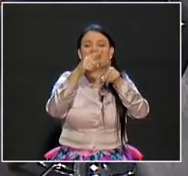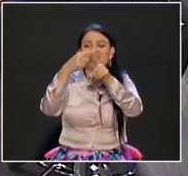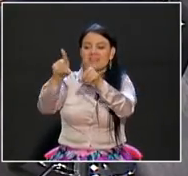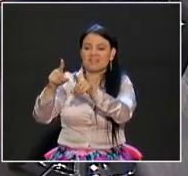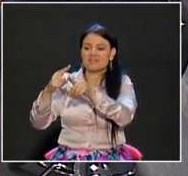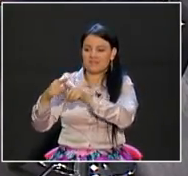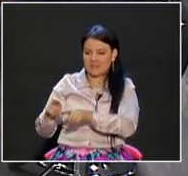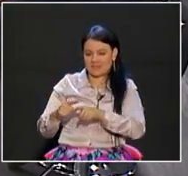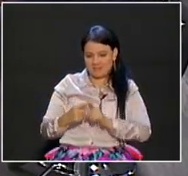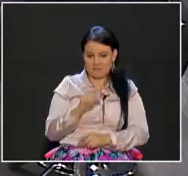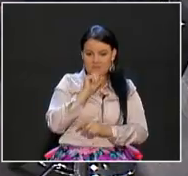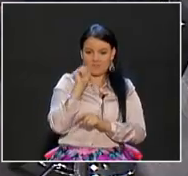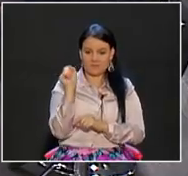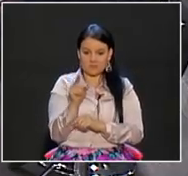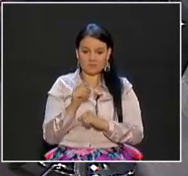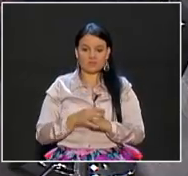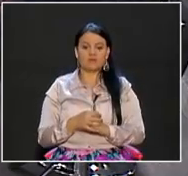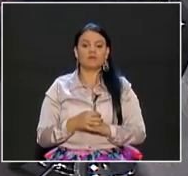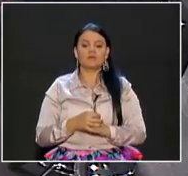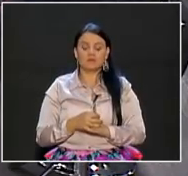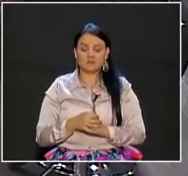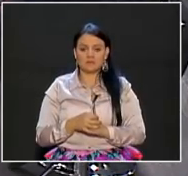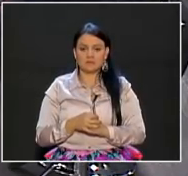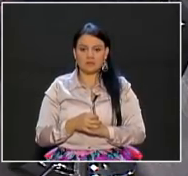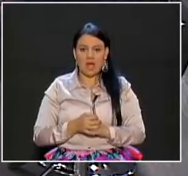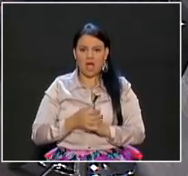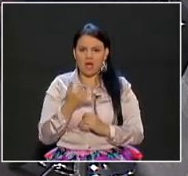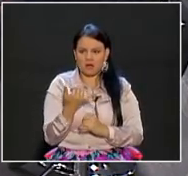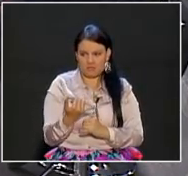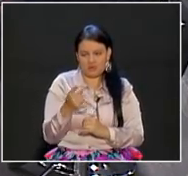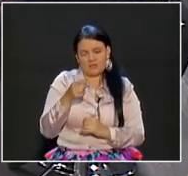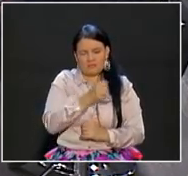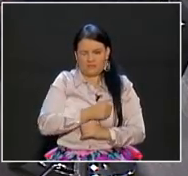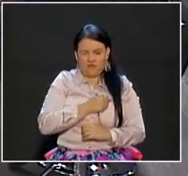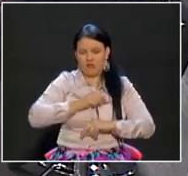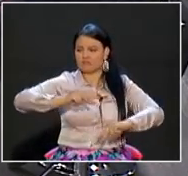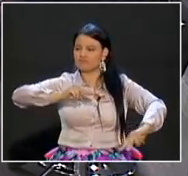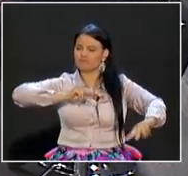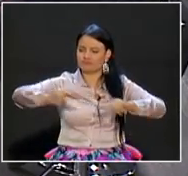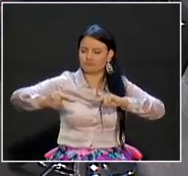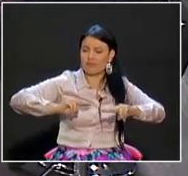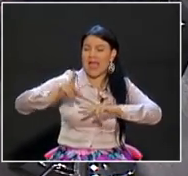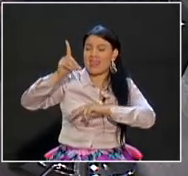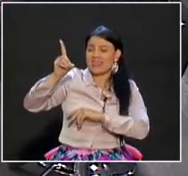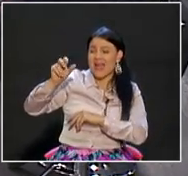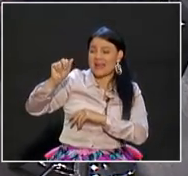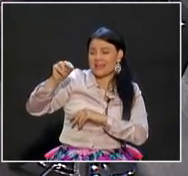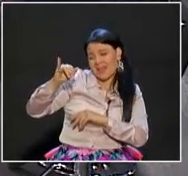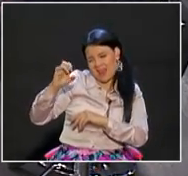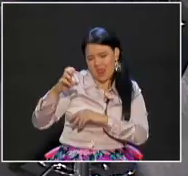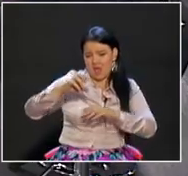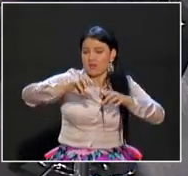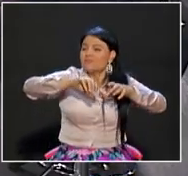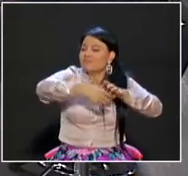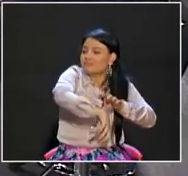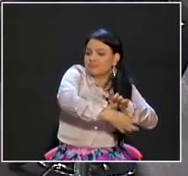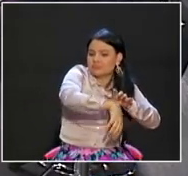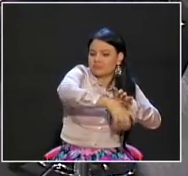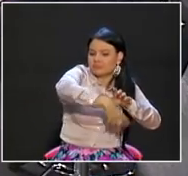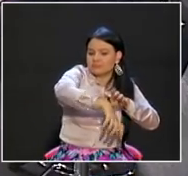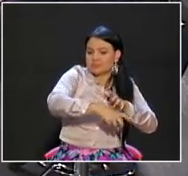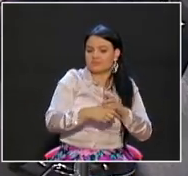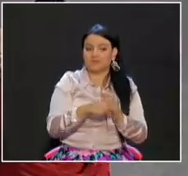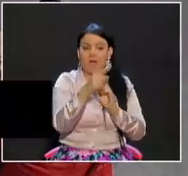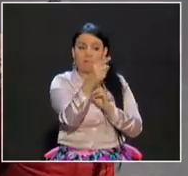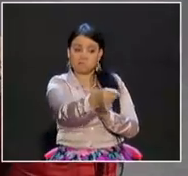preguntas diferente vamos a pedirle entonces a nuestro coordinador de piso a daniel que le entregue la ballot era al candidato número